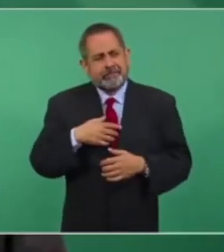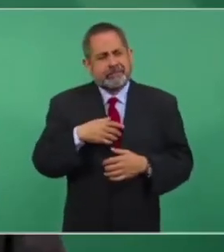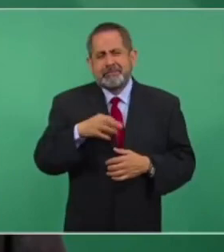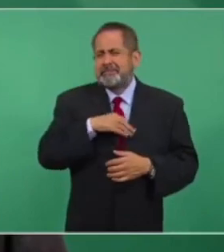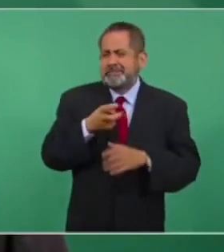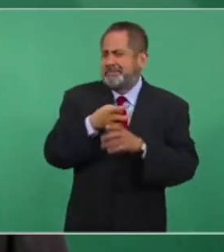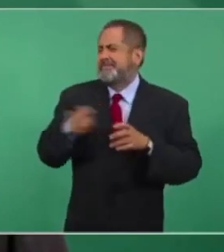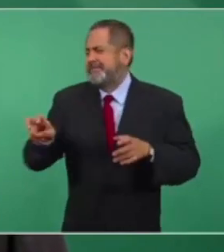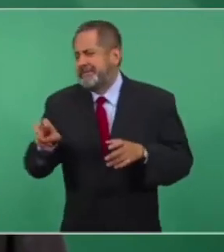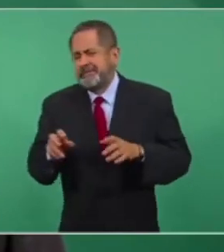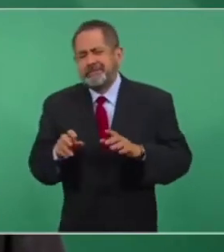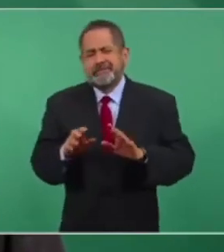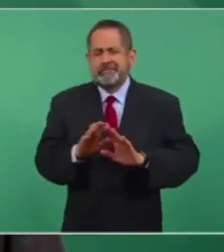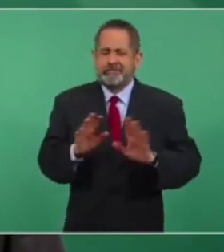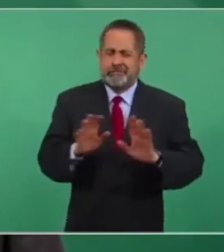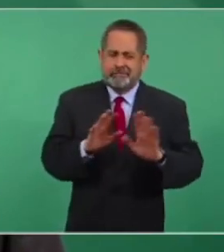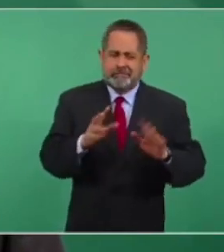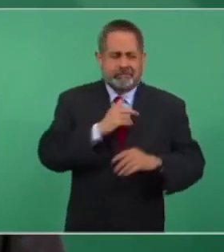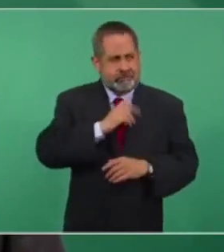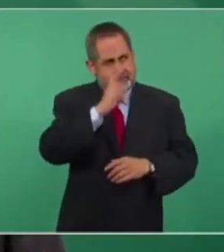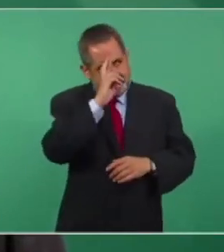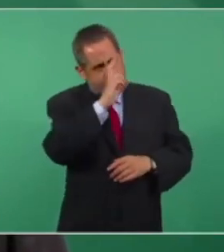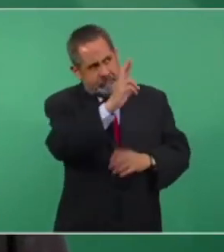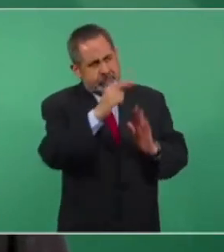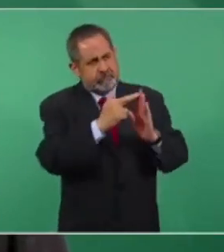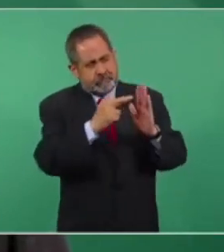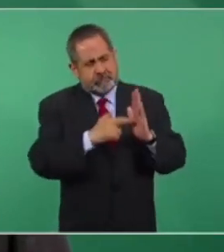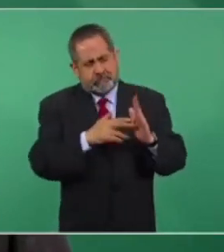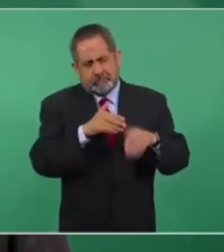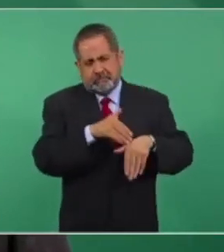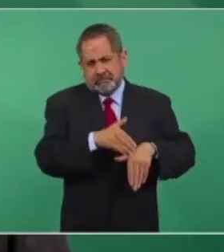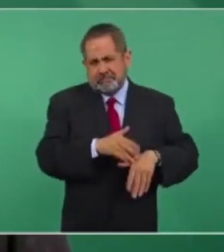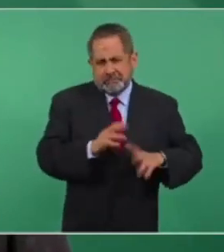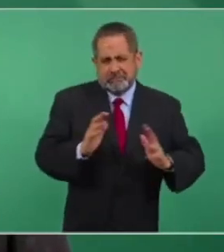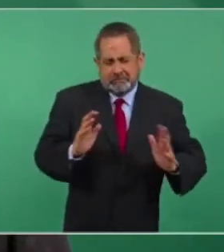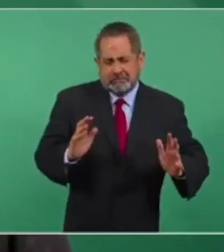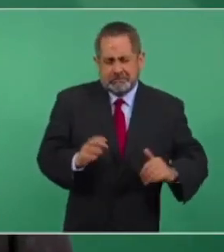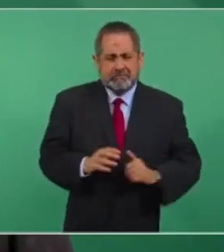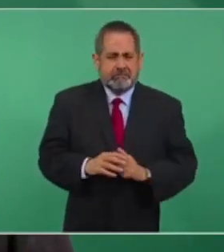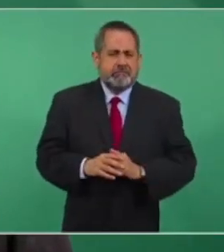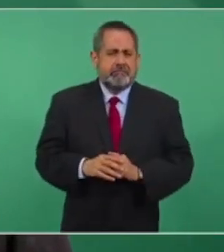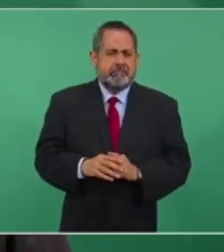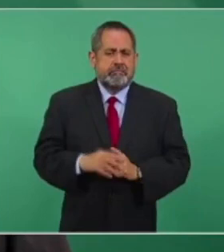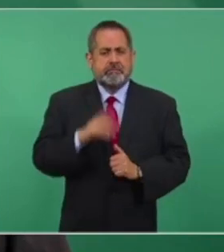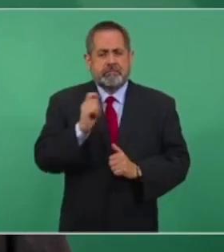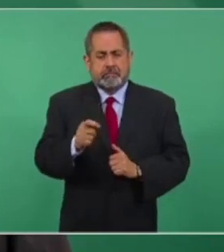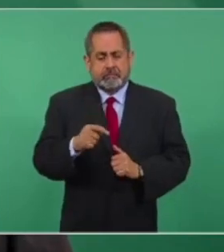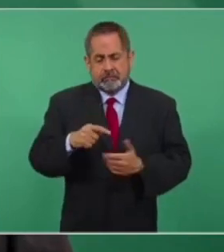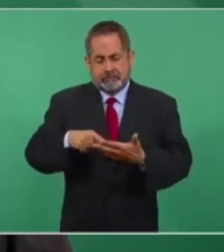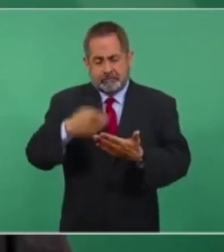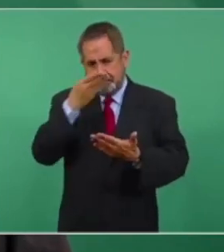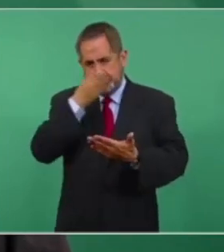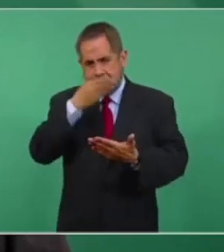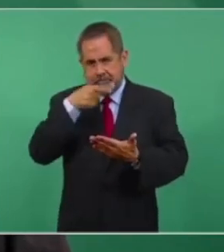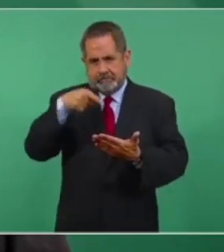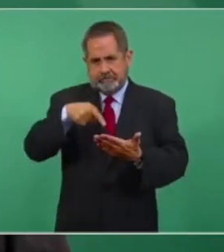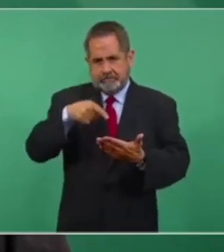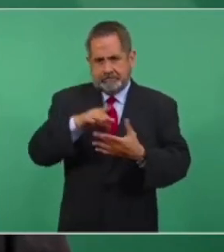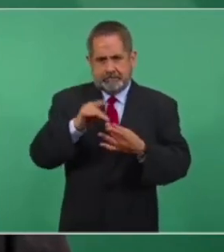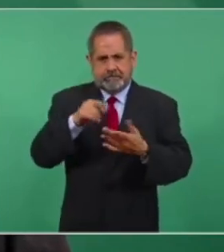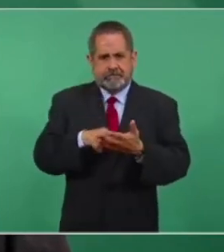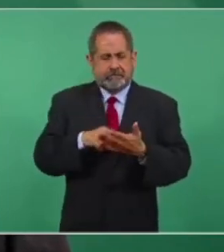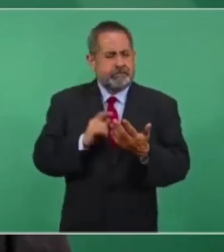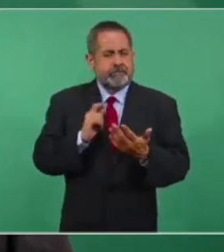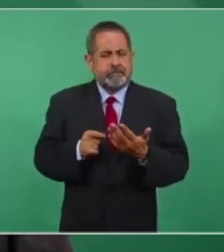hacer, pero no lo considero correcto. Correcto. Además, como se dice en la Biblia,